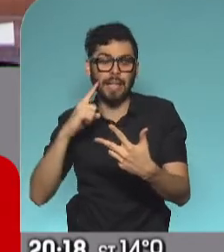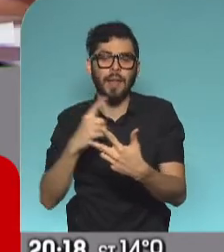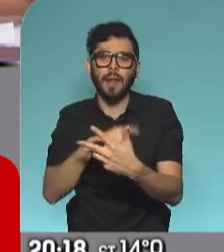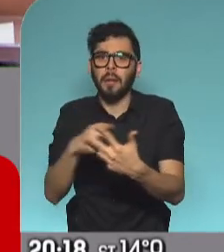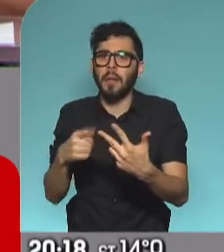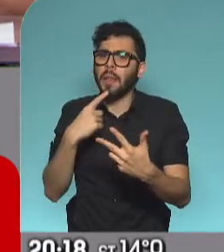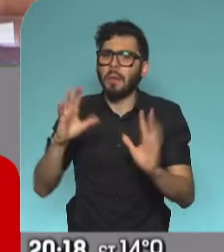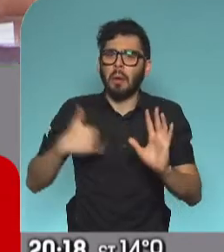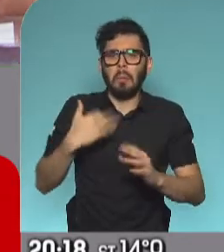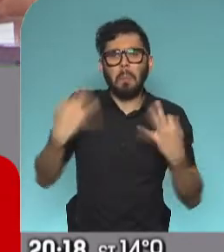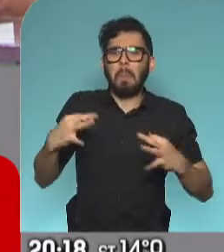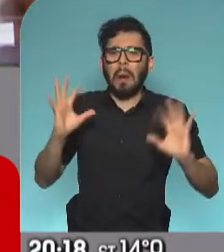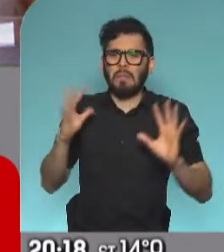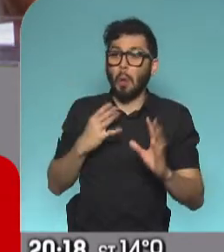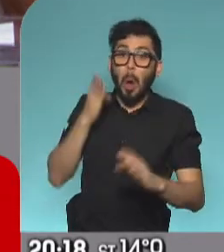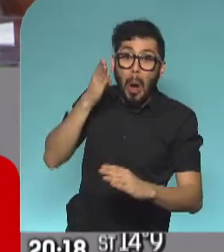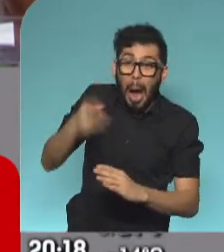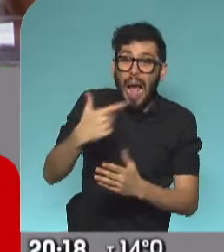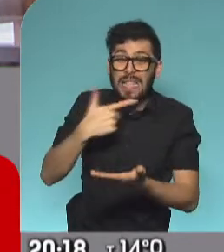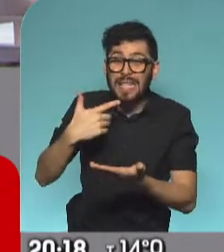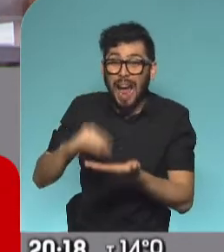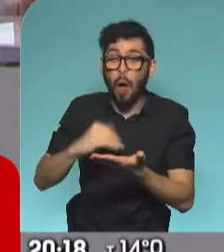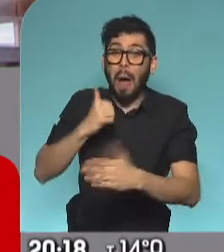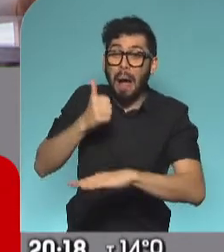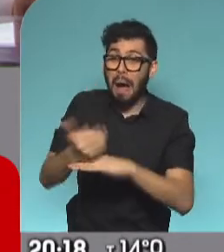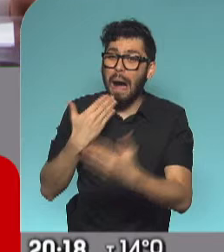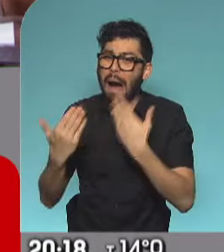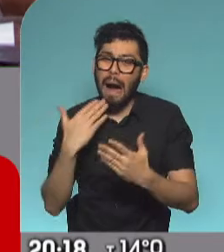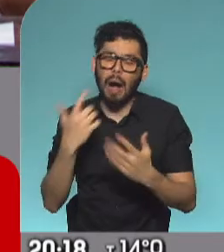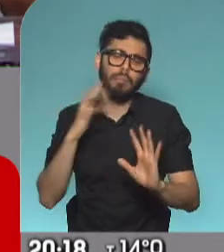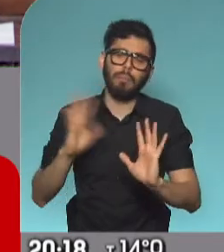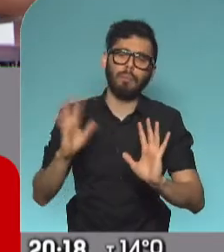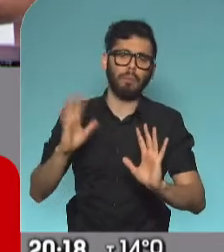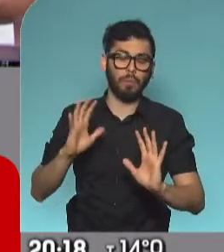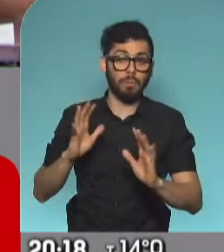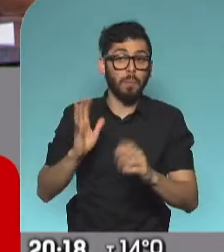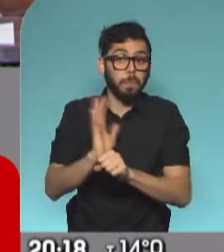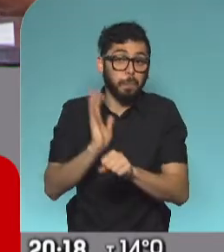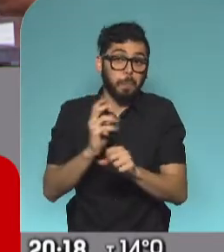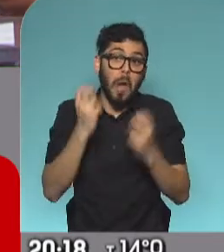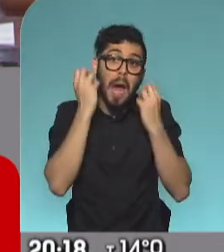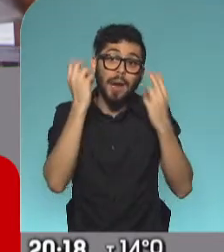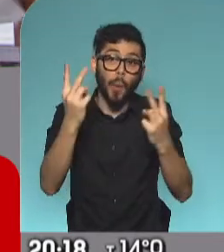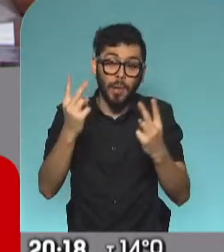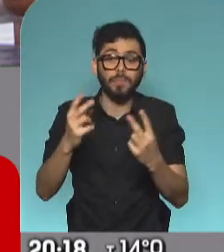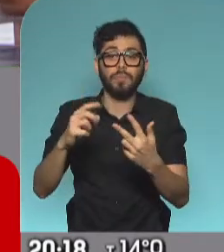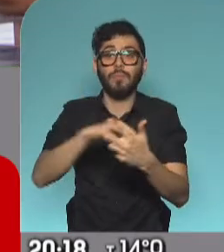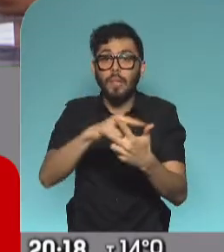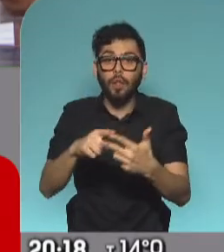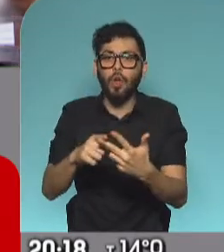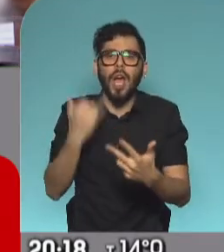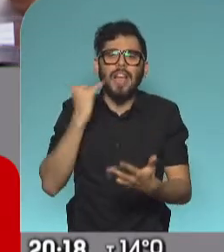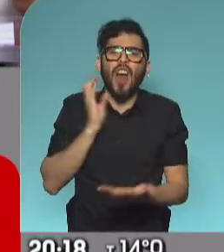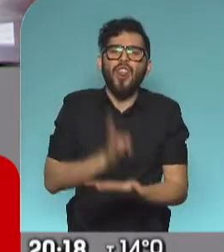fuimos trasladados, no vamos a ir. Bueno, todos ellos consideran que tienen un derecho adquirido y que no pueden ser